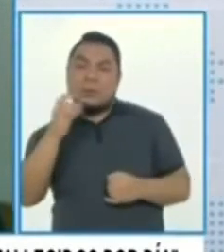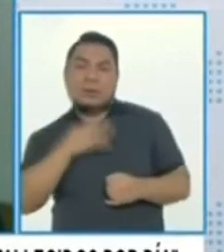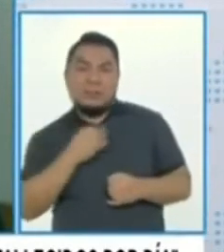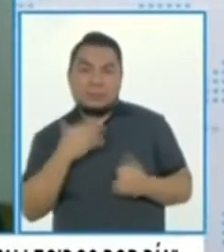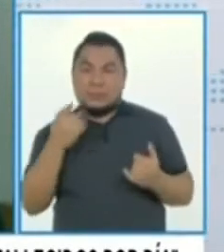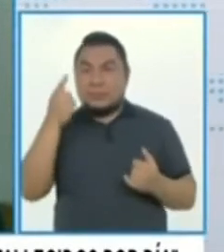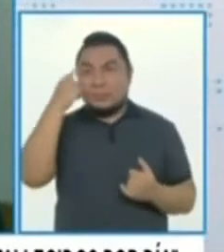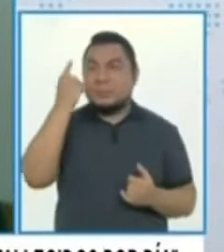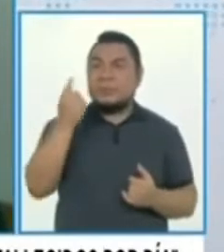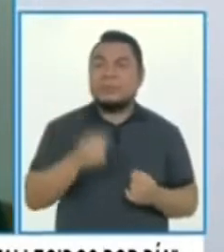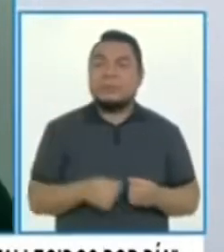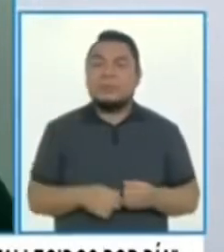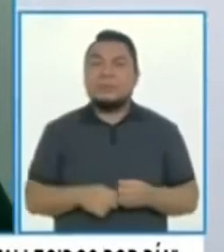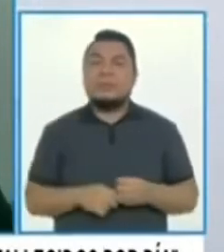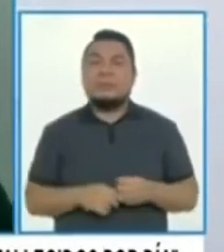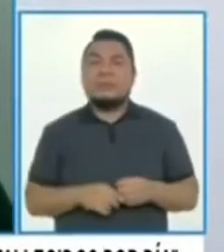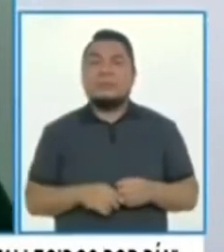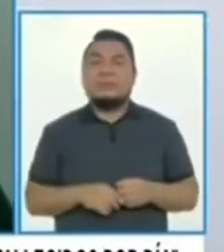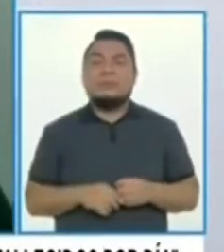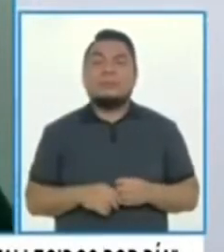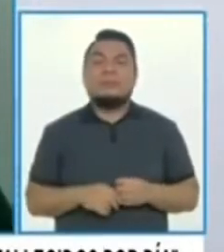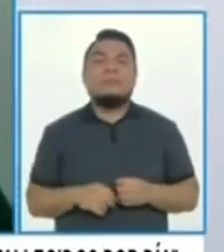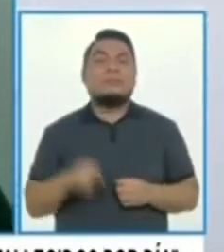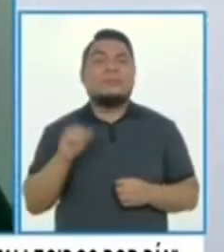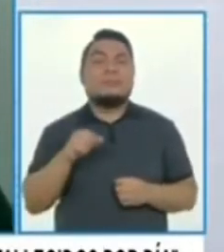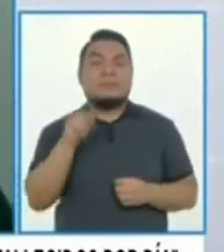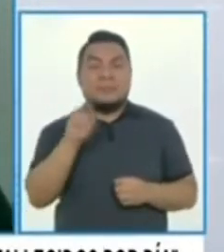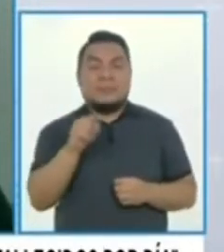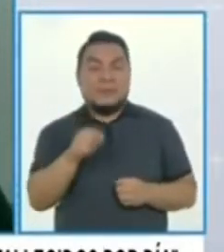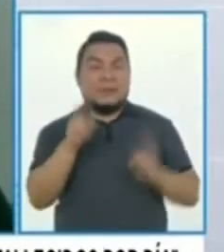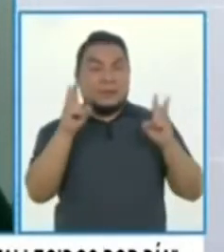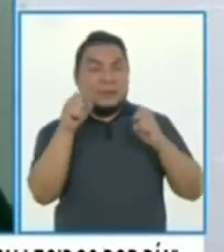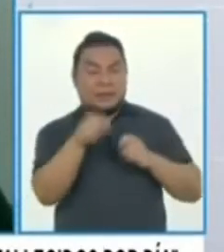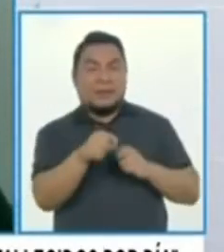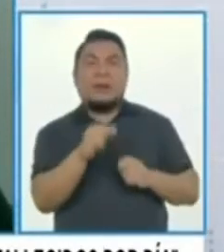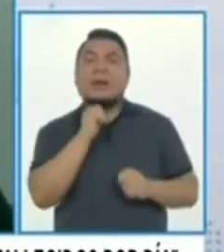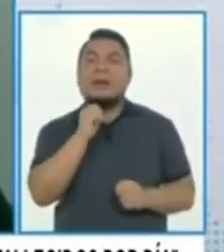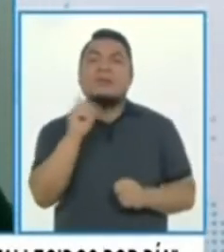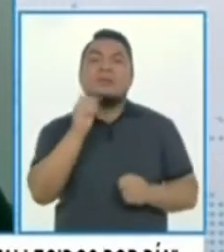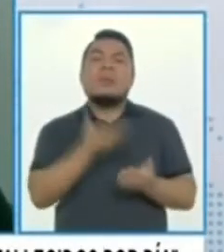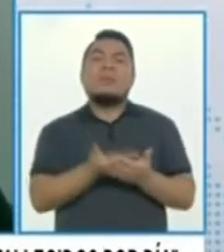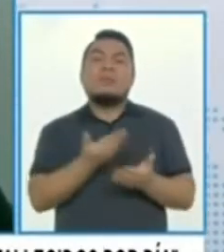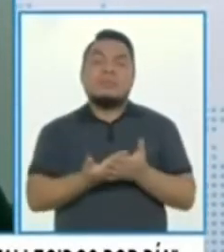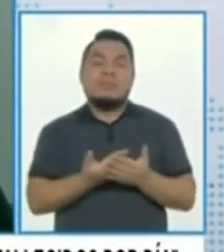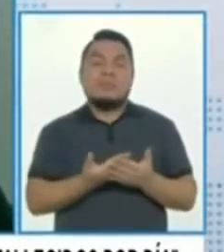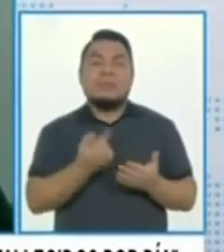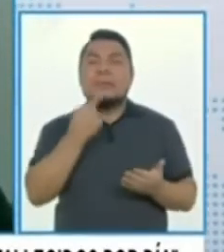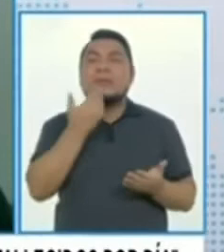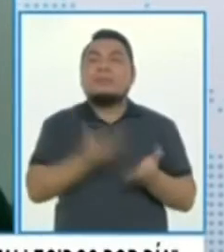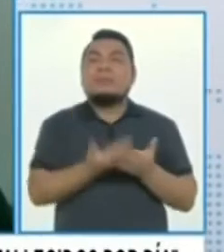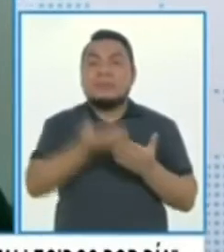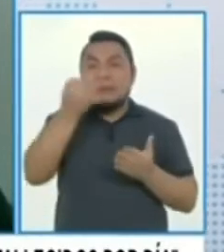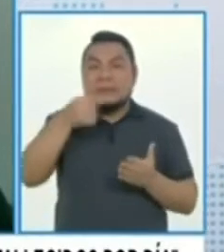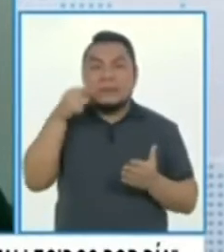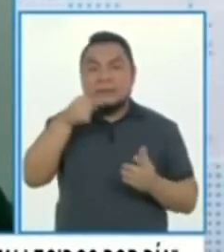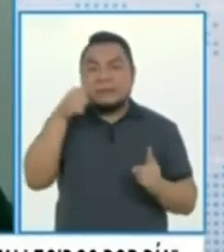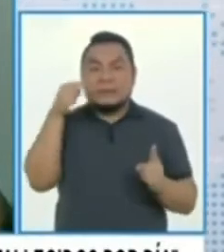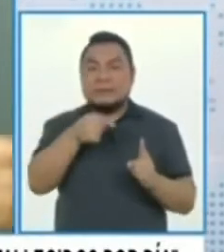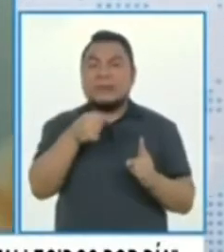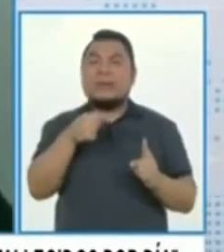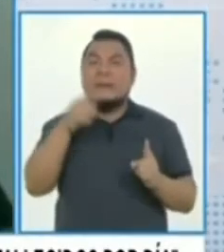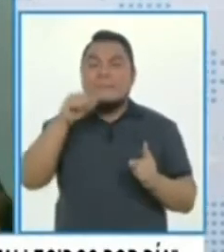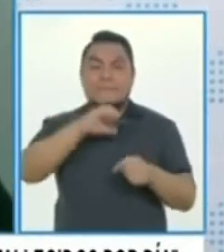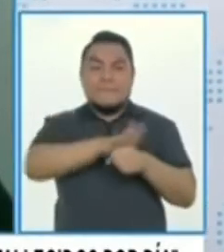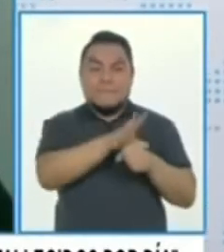punto? Sí. Con respecto a ese punto, todavía no se ha comprobado que se deba definitivamente a la